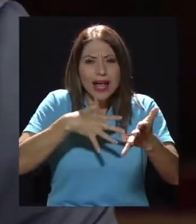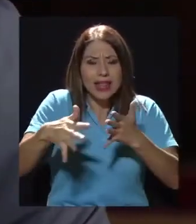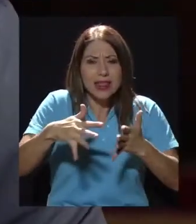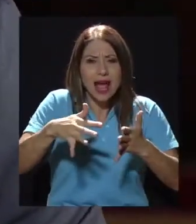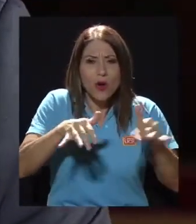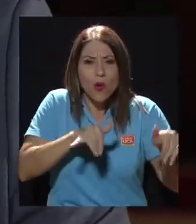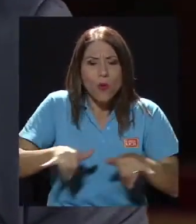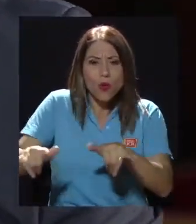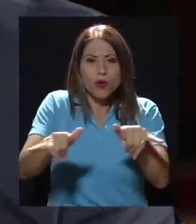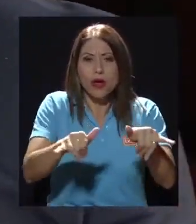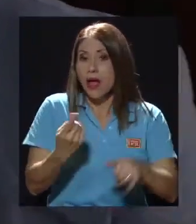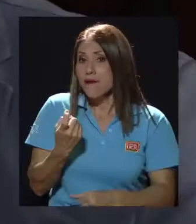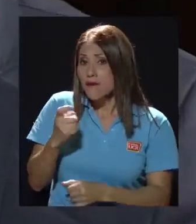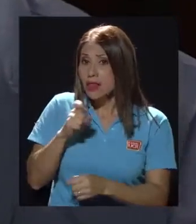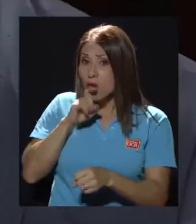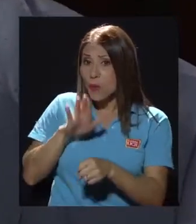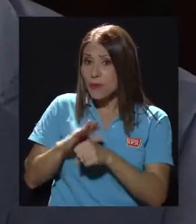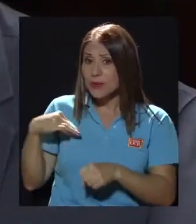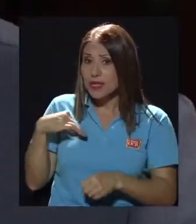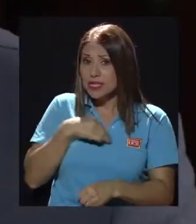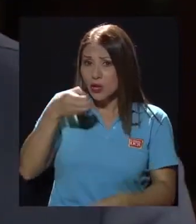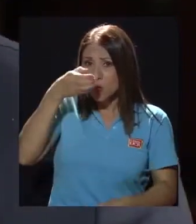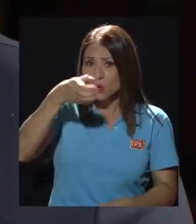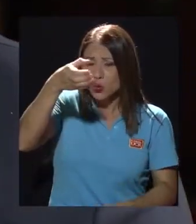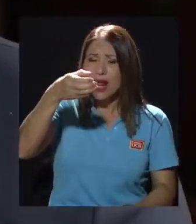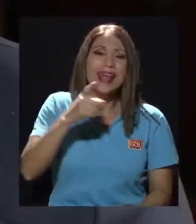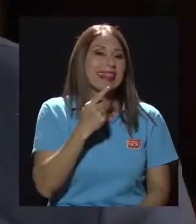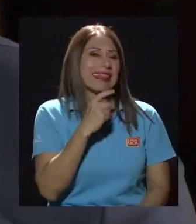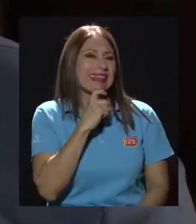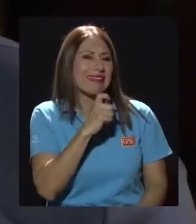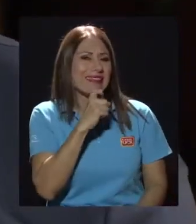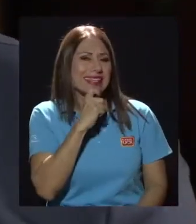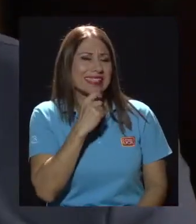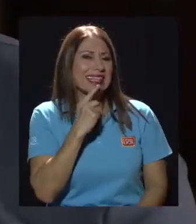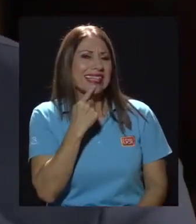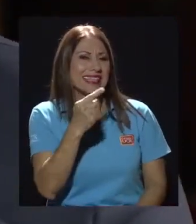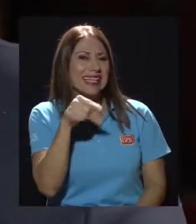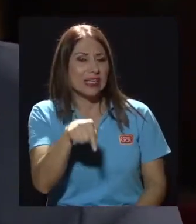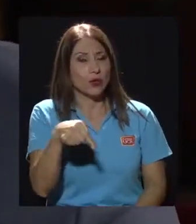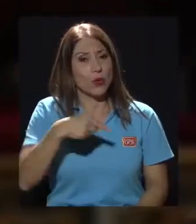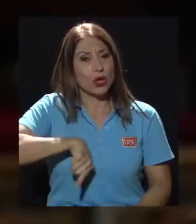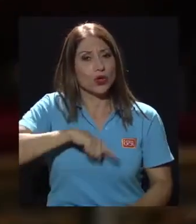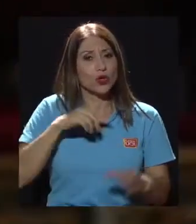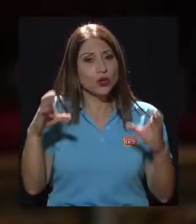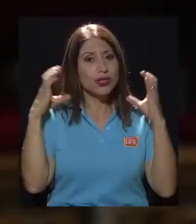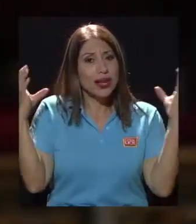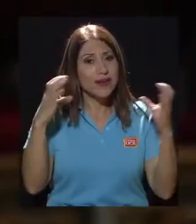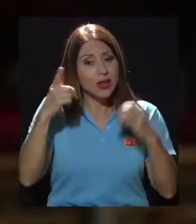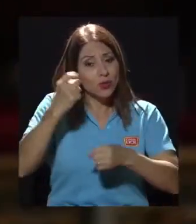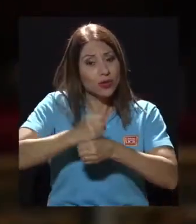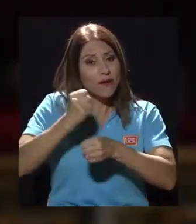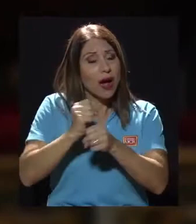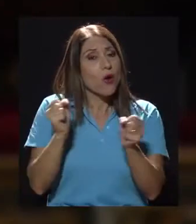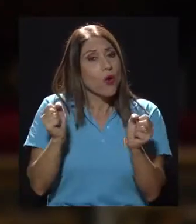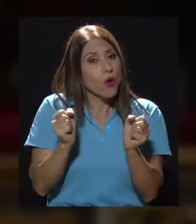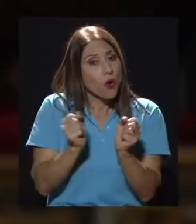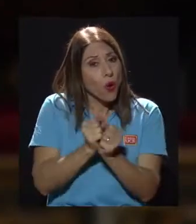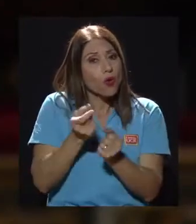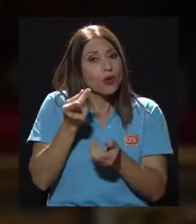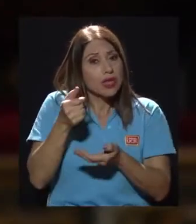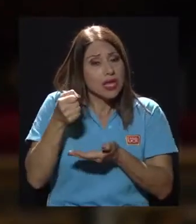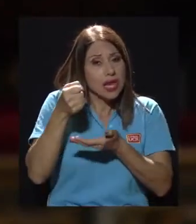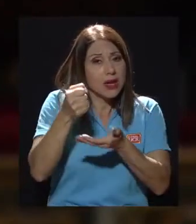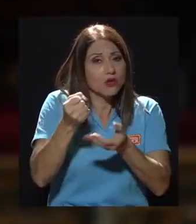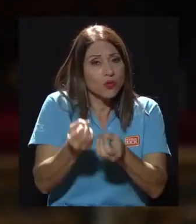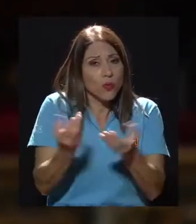eso porque de alguna manera aquí estamos celebrando un trabajo que se realizó con dineros públicos y con la iniciativa de las